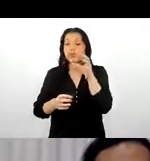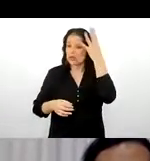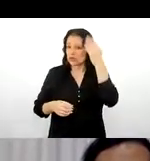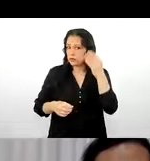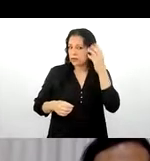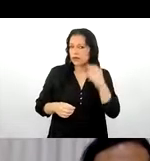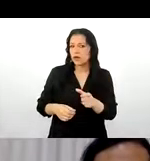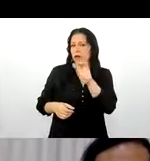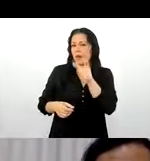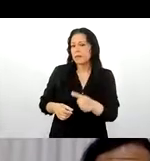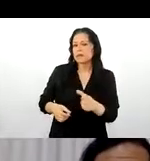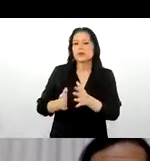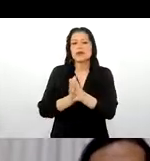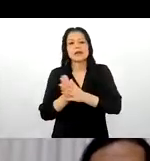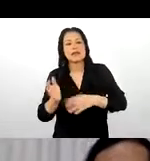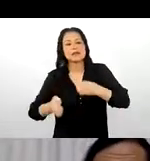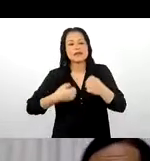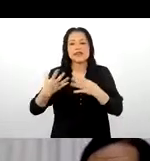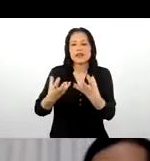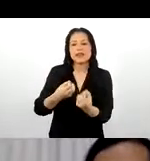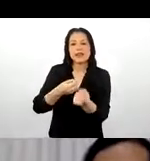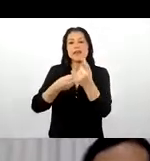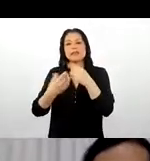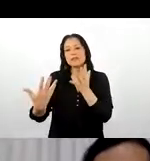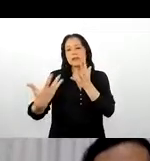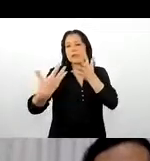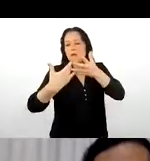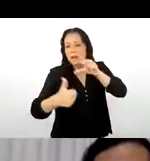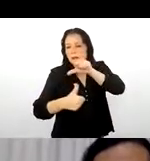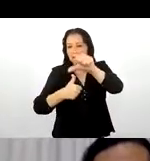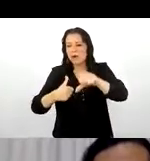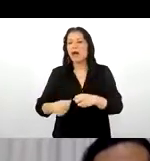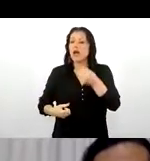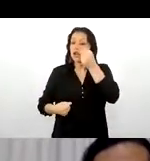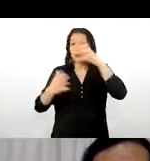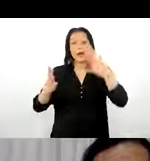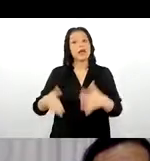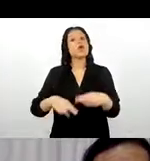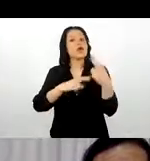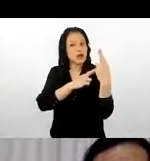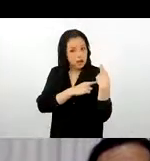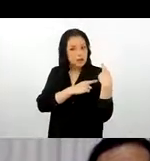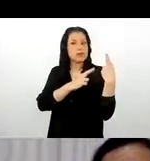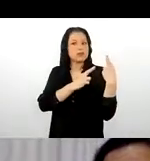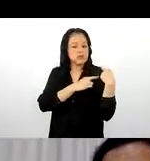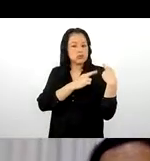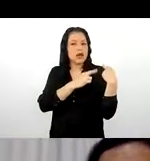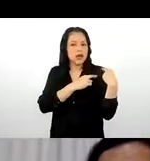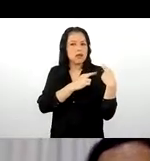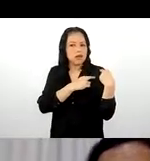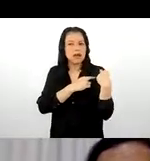viajero, como mencionaba, participativo, que se involucra, es un viajero responsable, es un viajero que desde